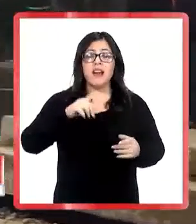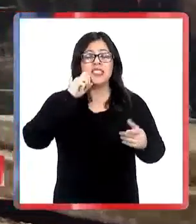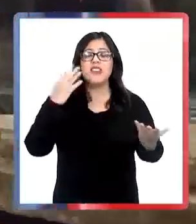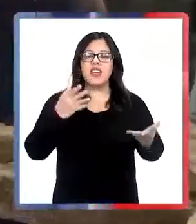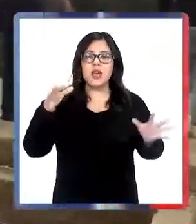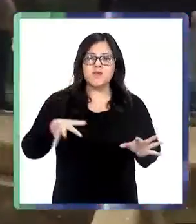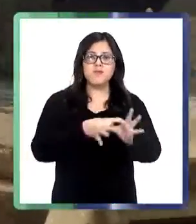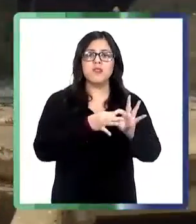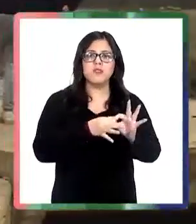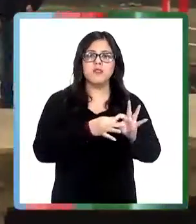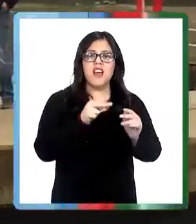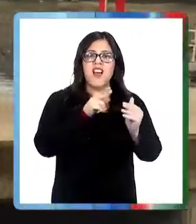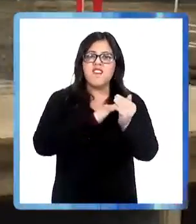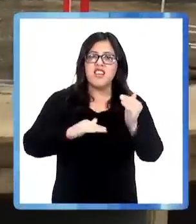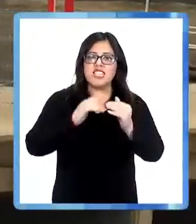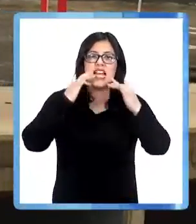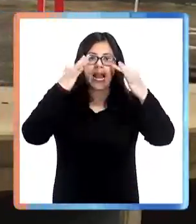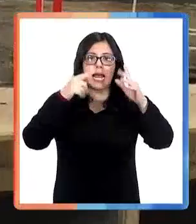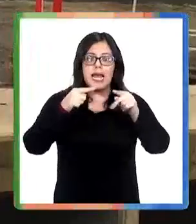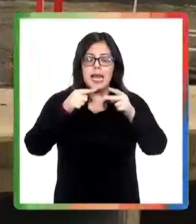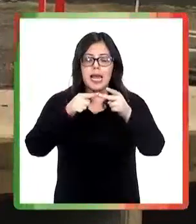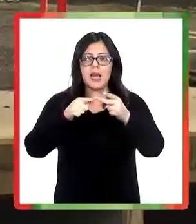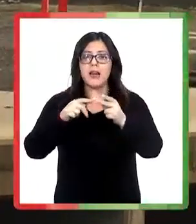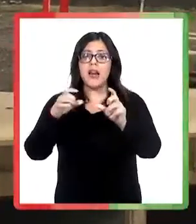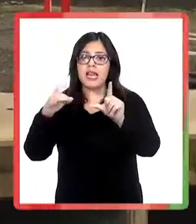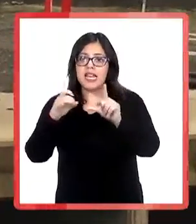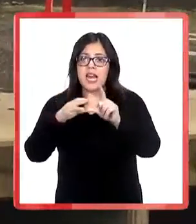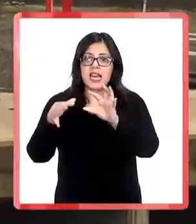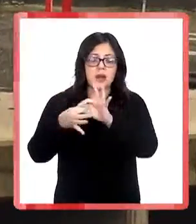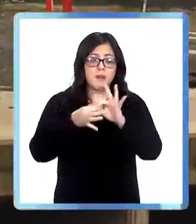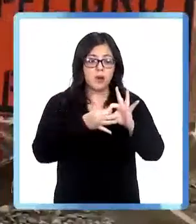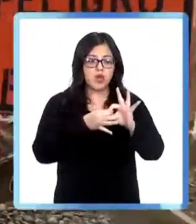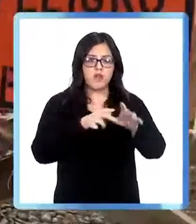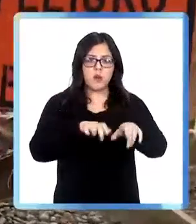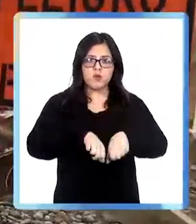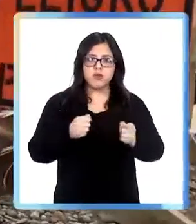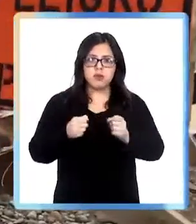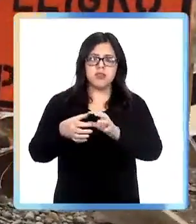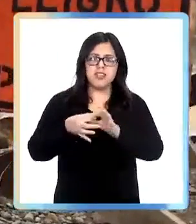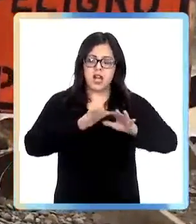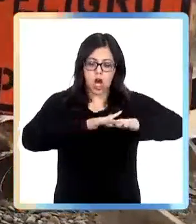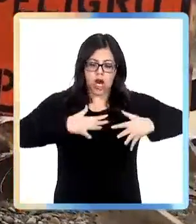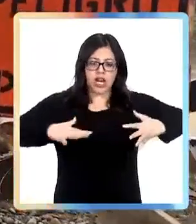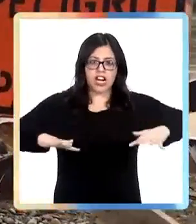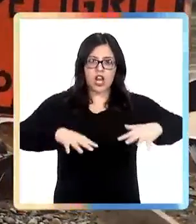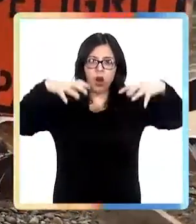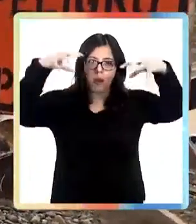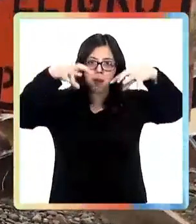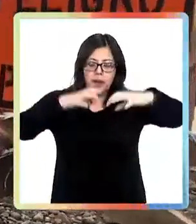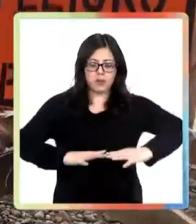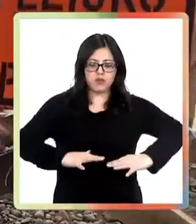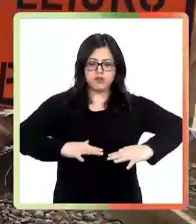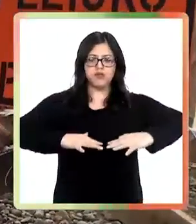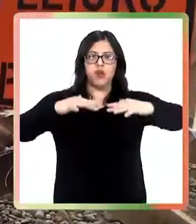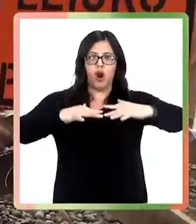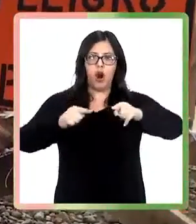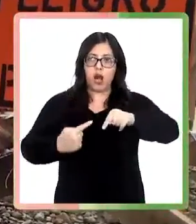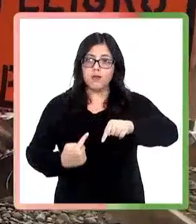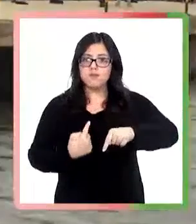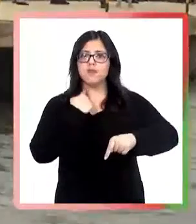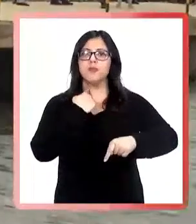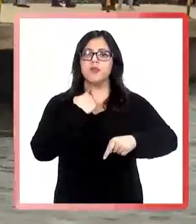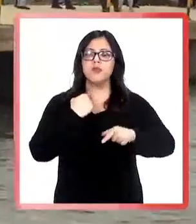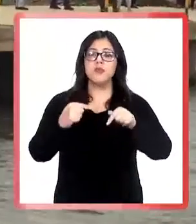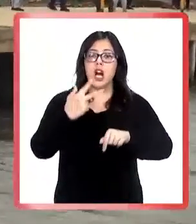Villa Alegre y Linares, estructura deteriorada por la crecida del río Putagán, producto de las lluvias. Pasaron